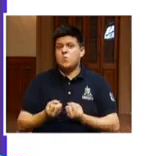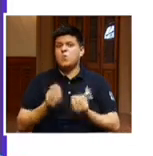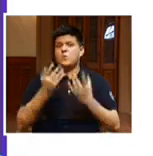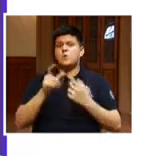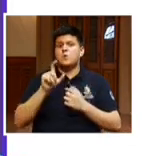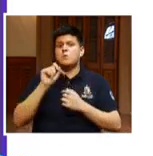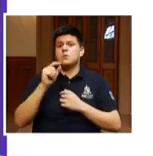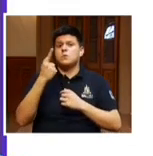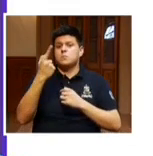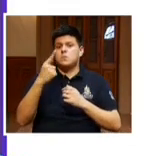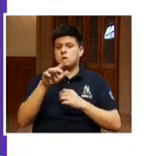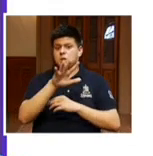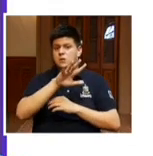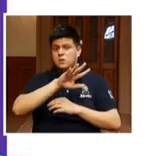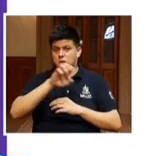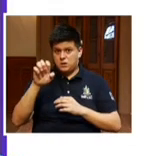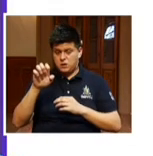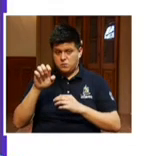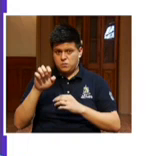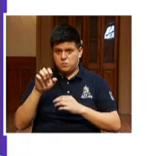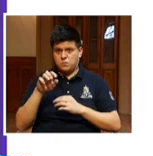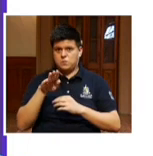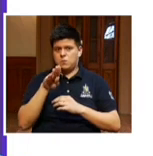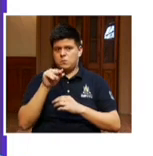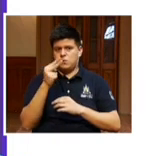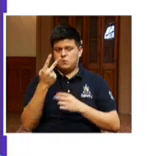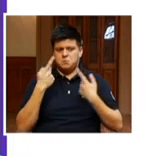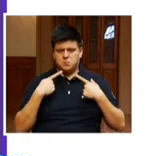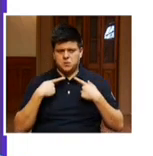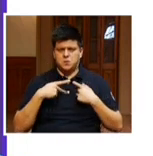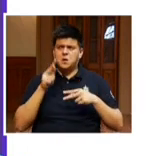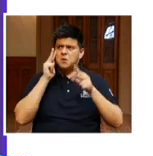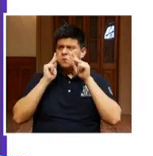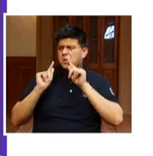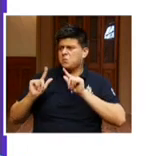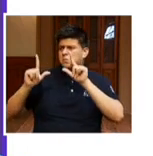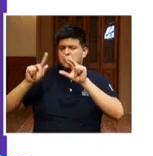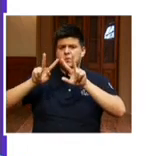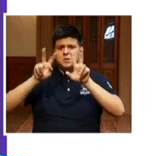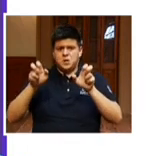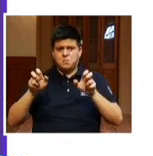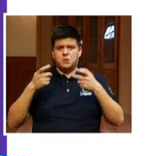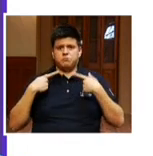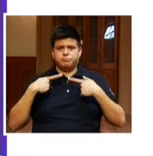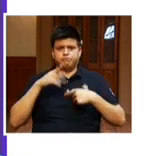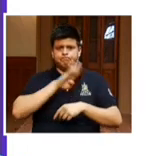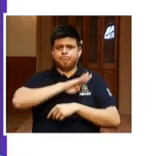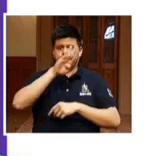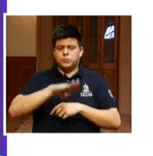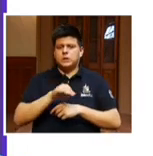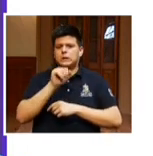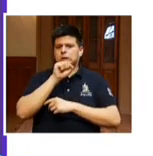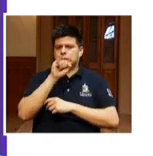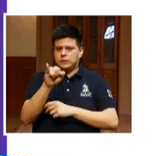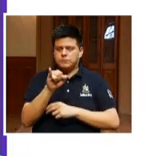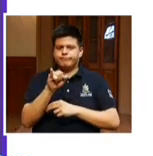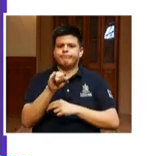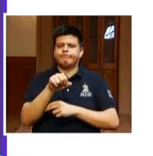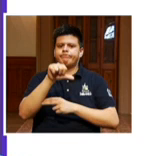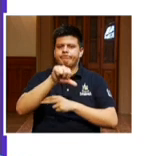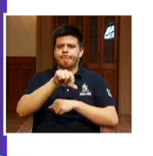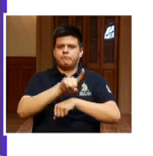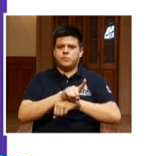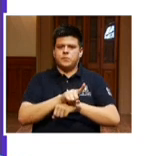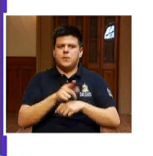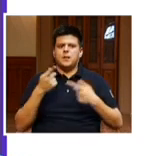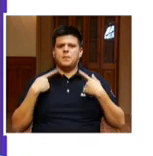21,529 casos. Estas son las defunciones del día de hoy y sí, también hoy son muchas defunciones.